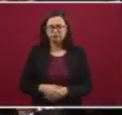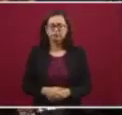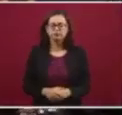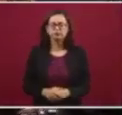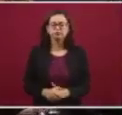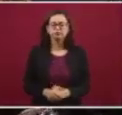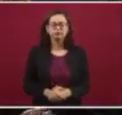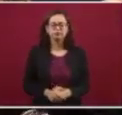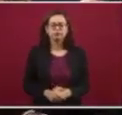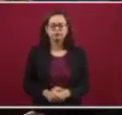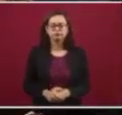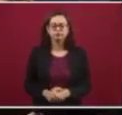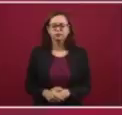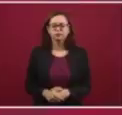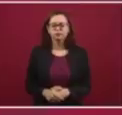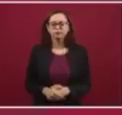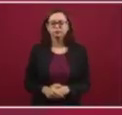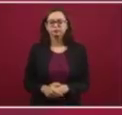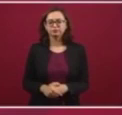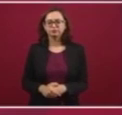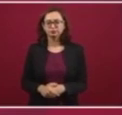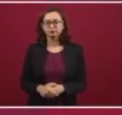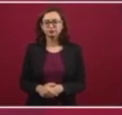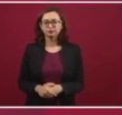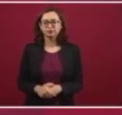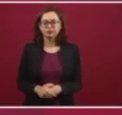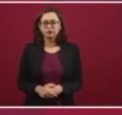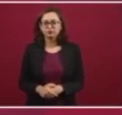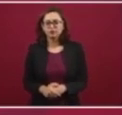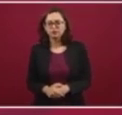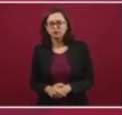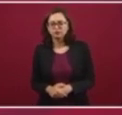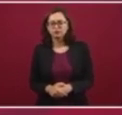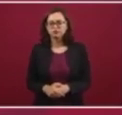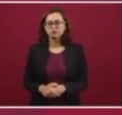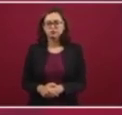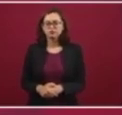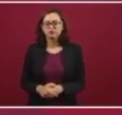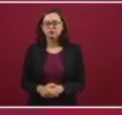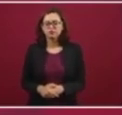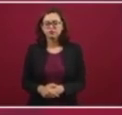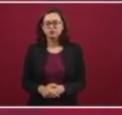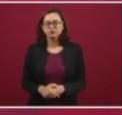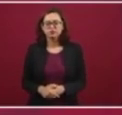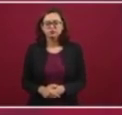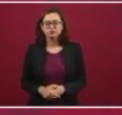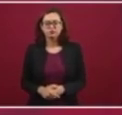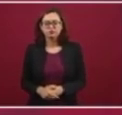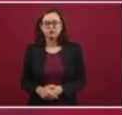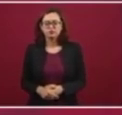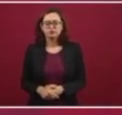Bueno, pues yo lamento mucho que